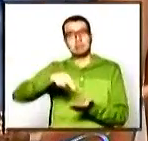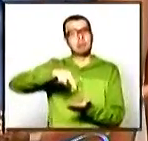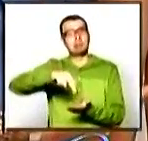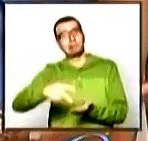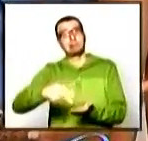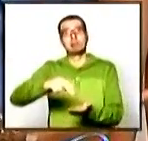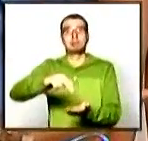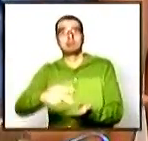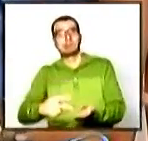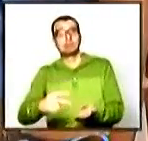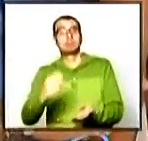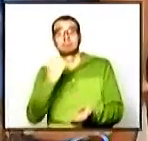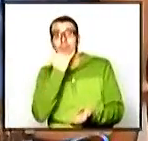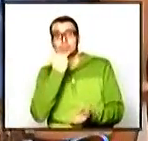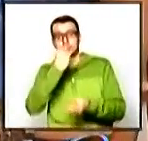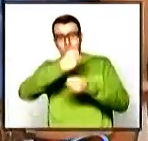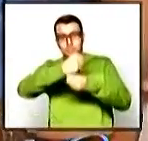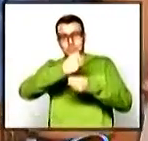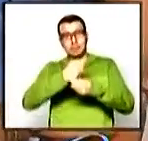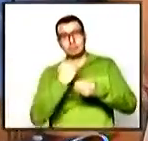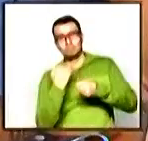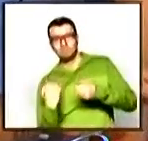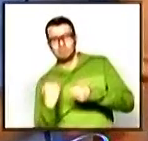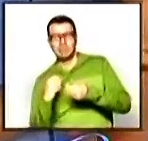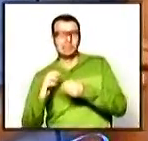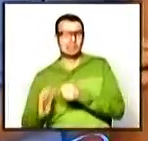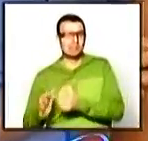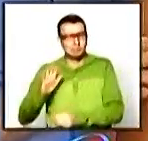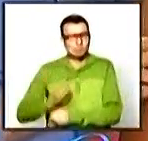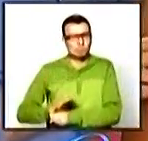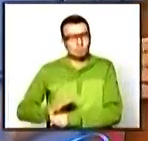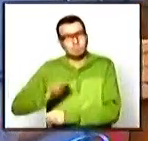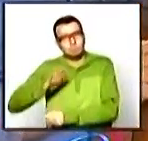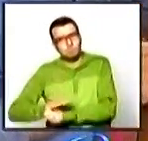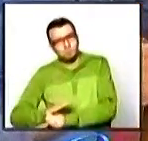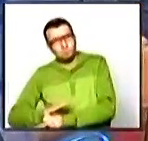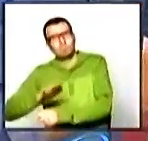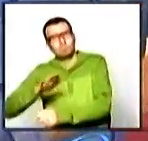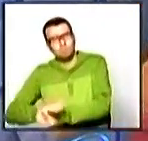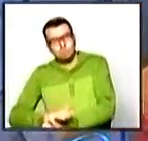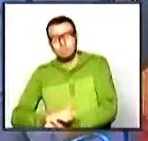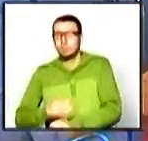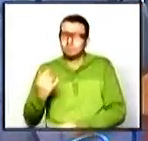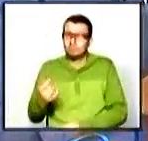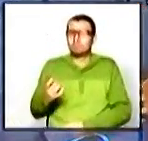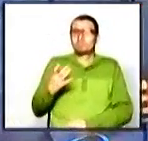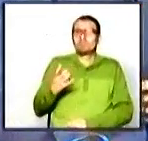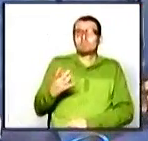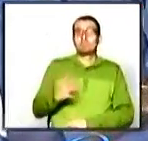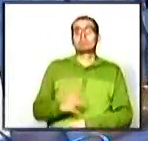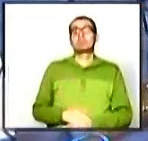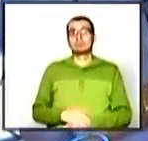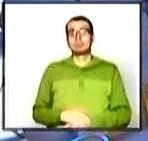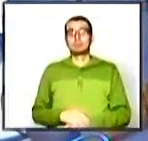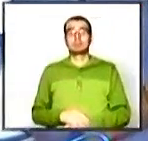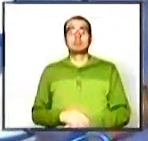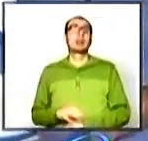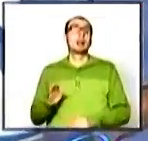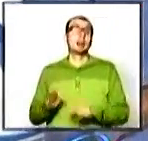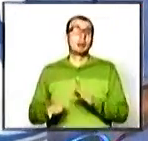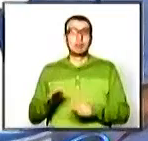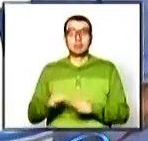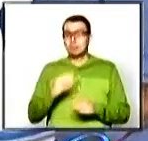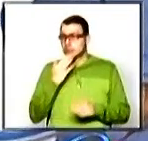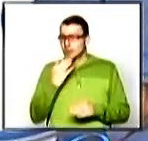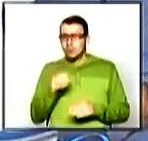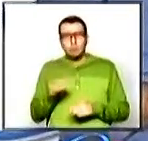mayor presión en una de las extremidades y esto desencadena el dolor. Por eso el acortamiento de cualquier extremidad es tan